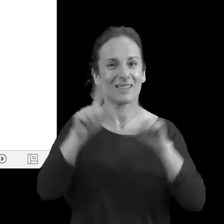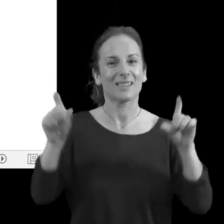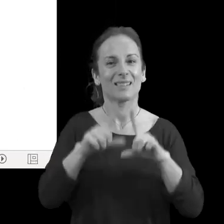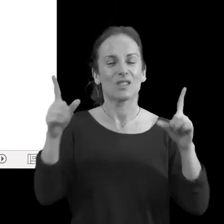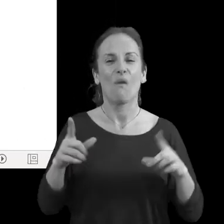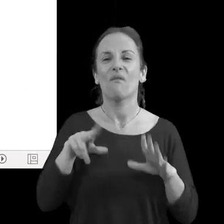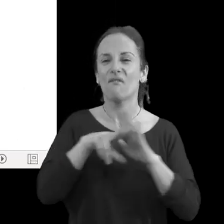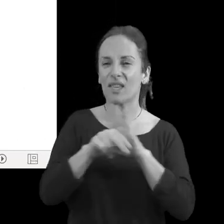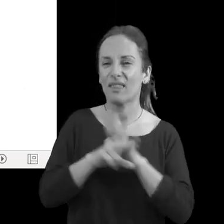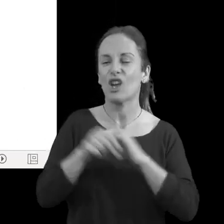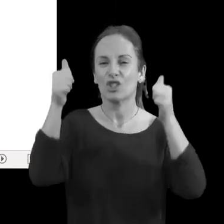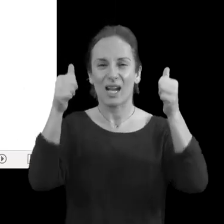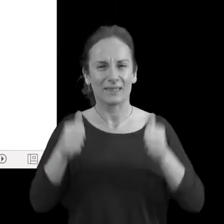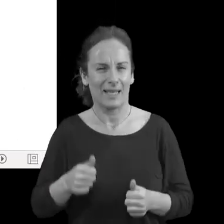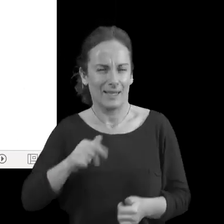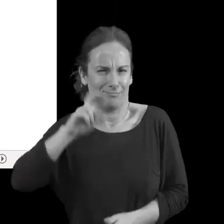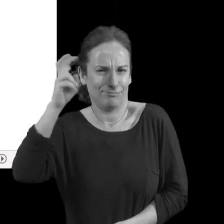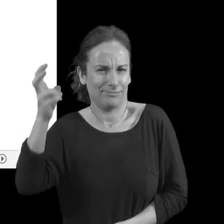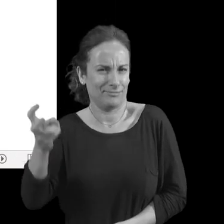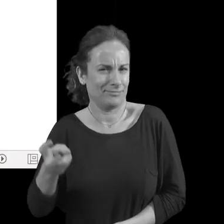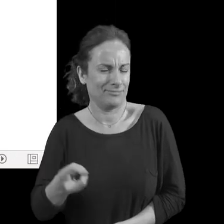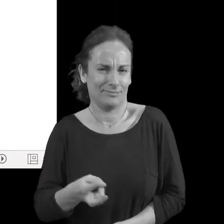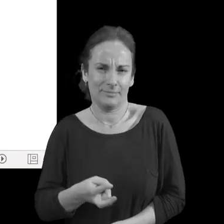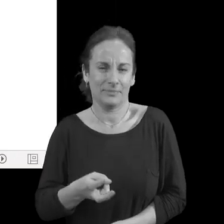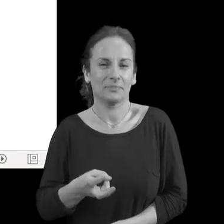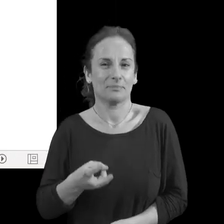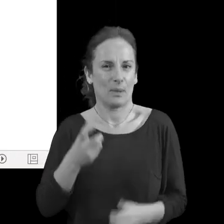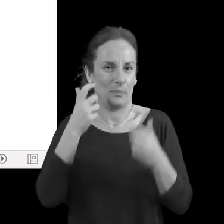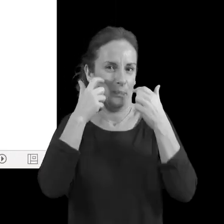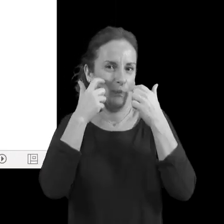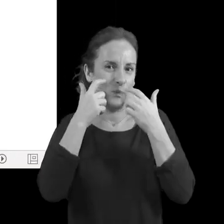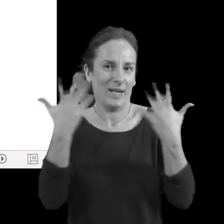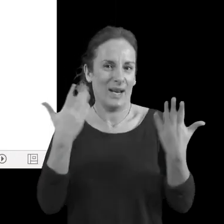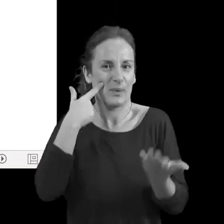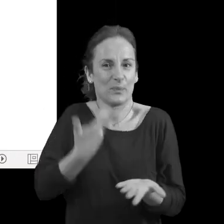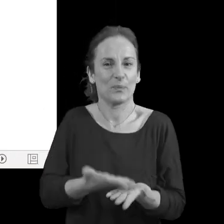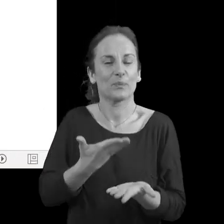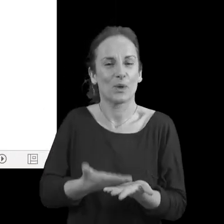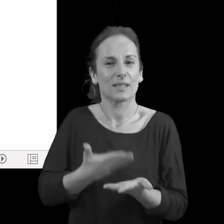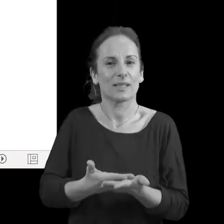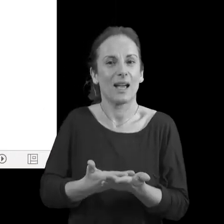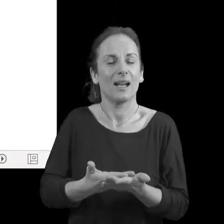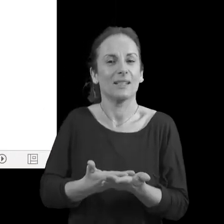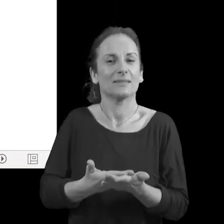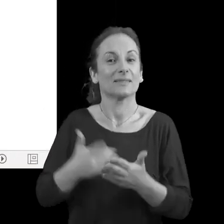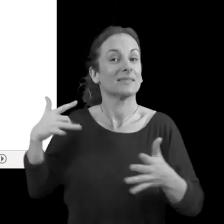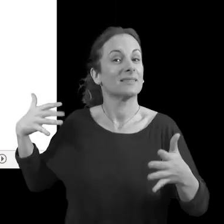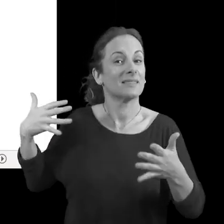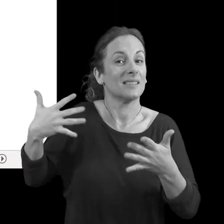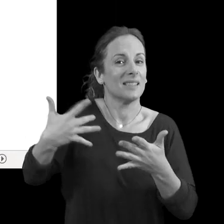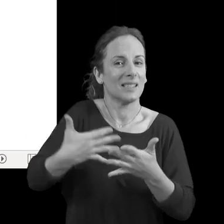de perfos, larguísimo, etcétera, que muestran cómo vamos